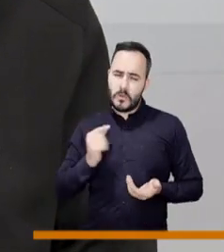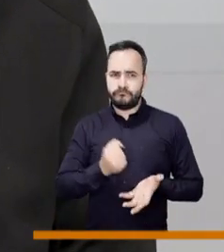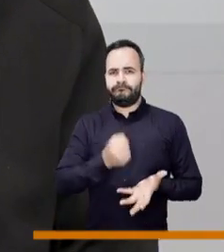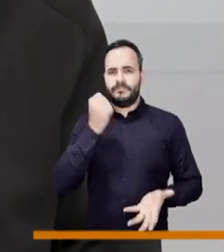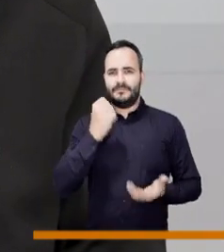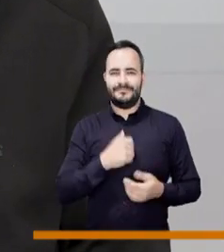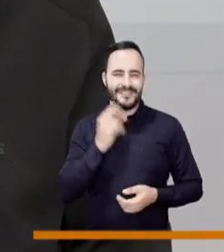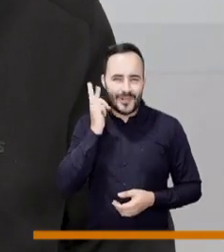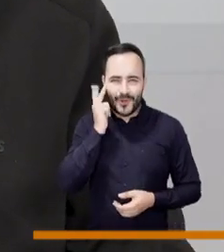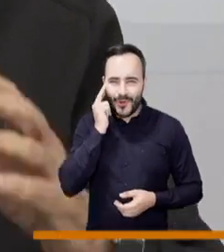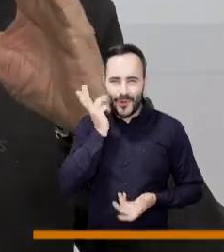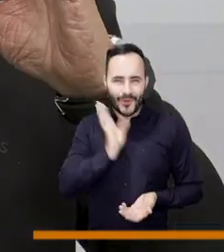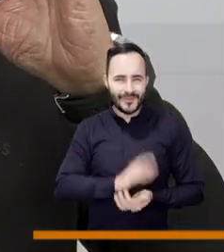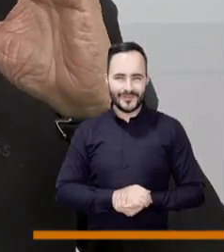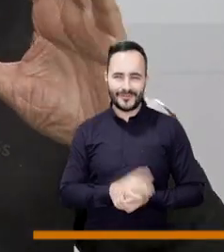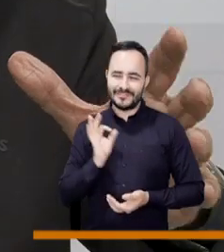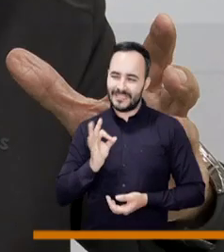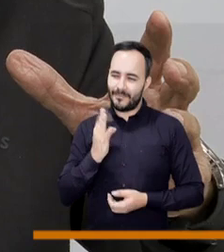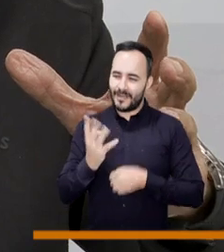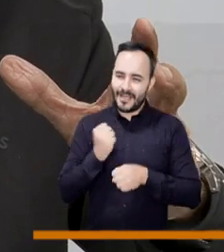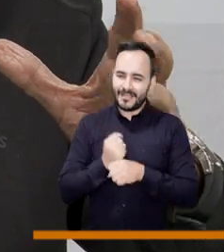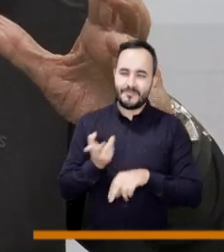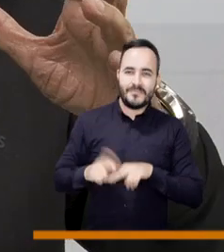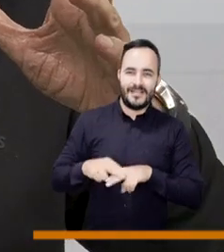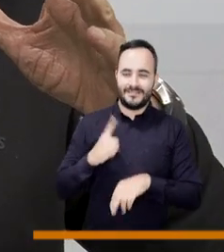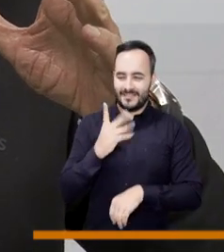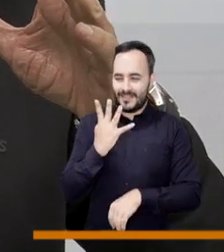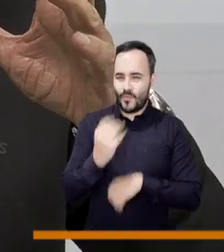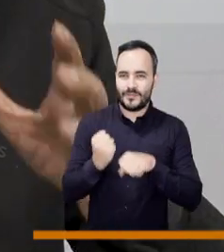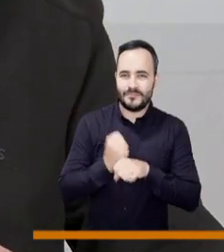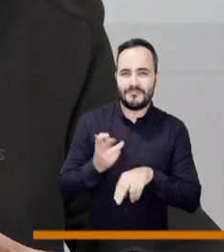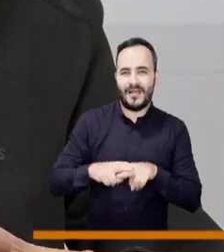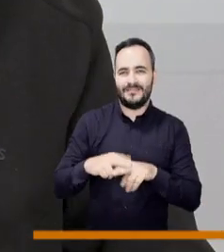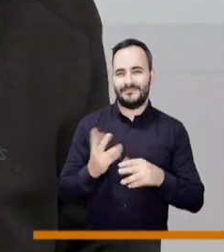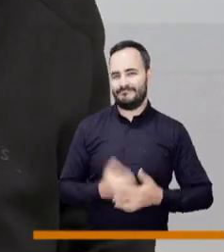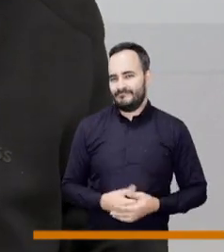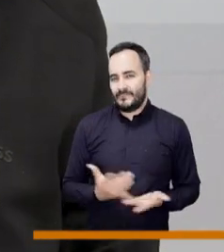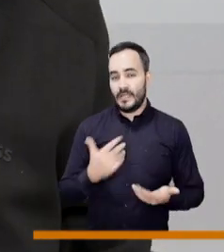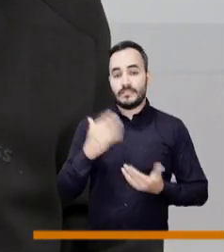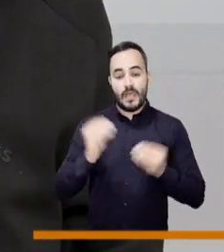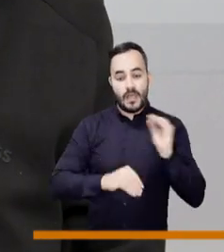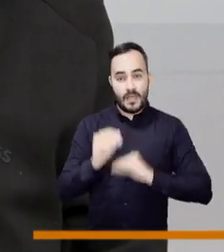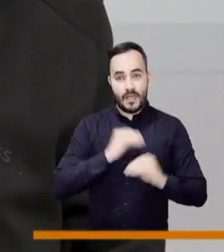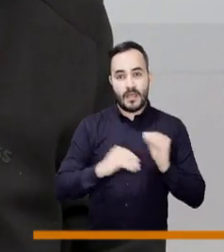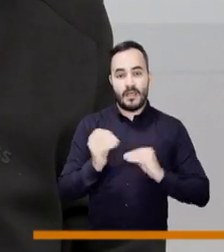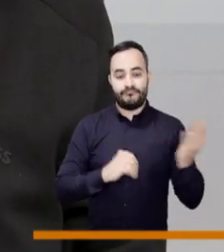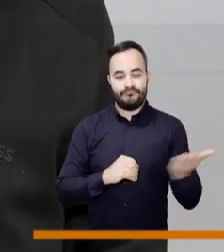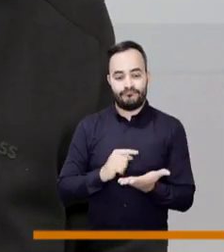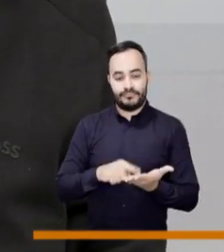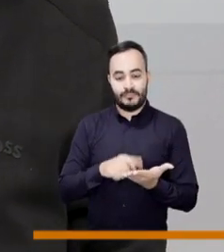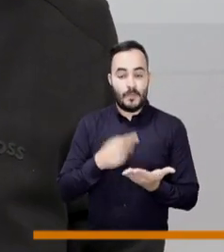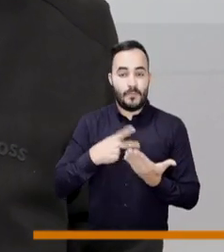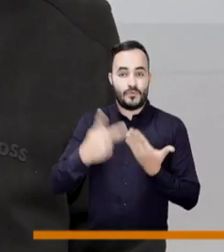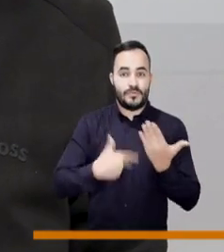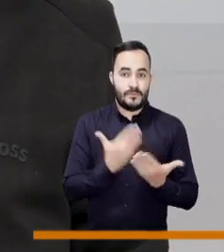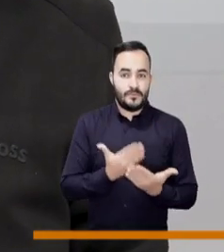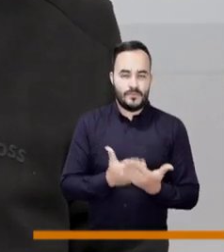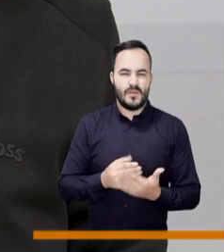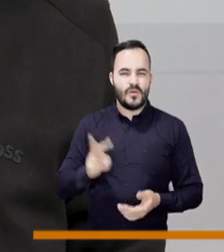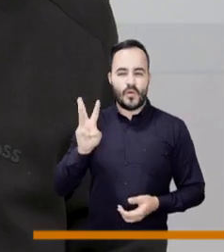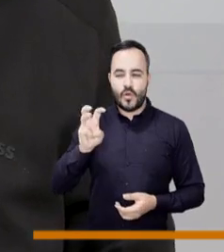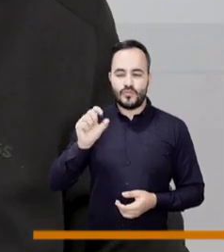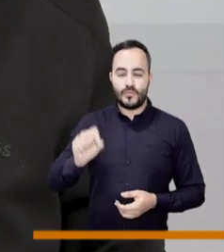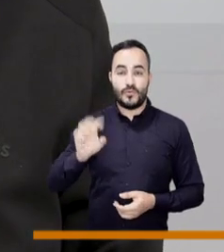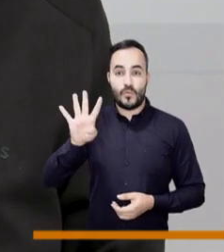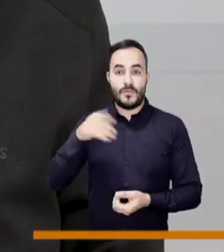que eso es lógico. Ya está radicado el proyecto de presupuesto para el año entrante por